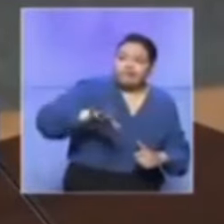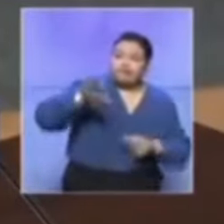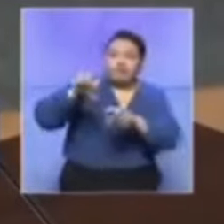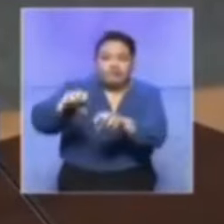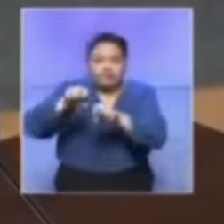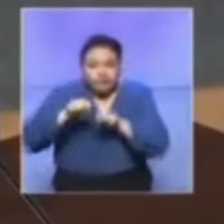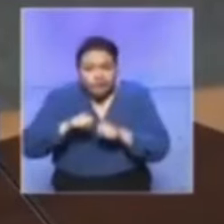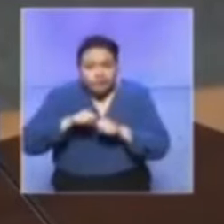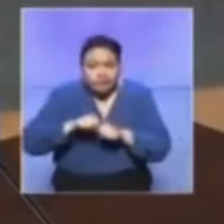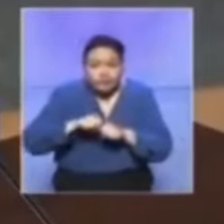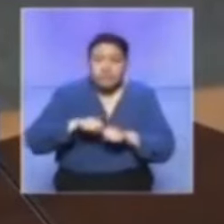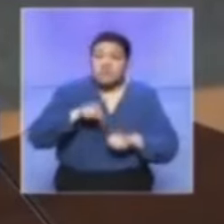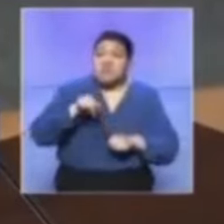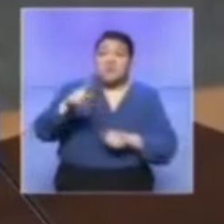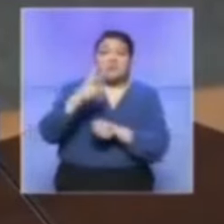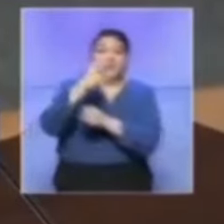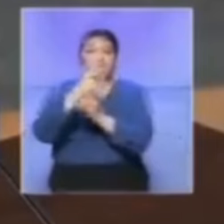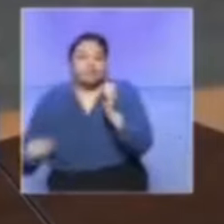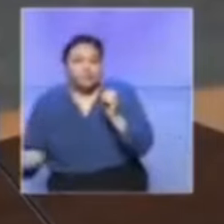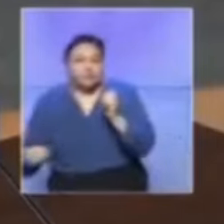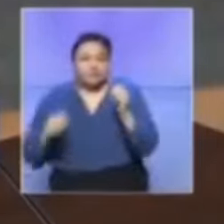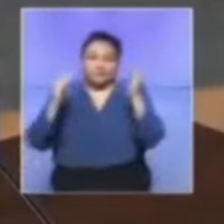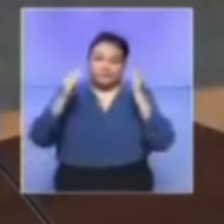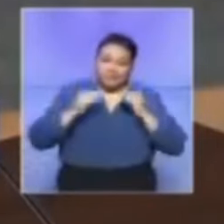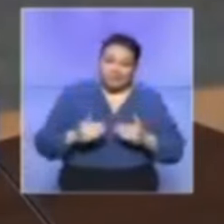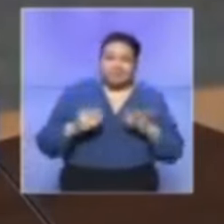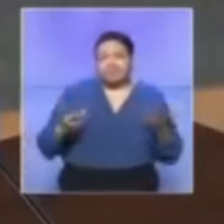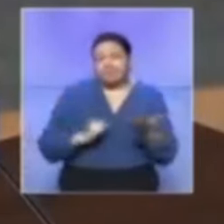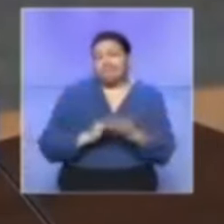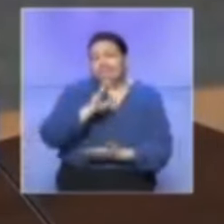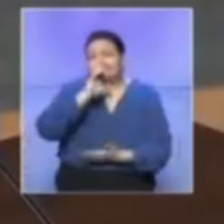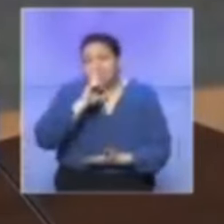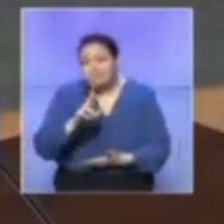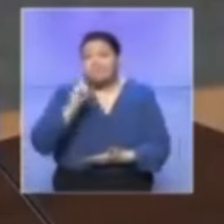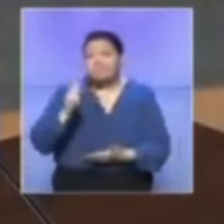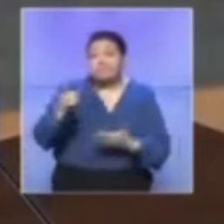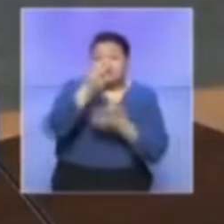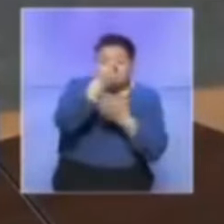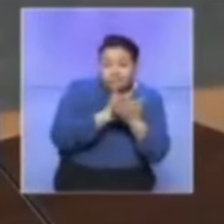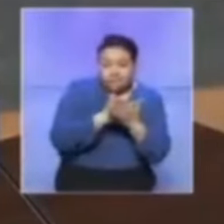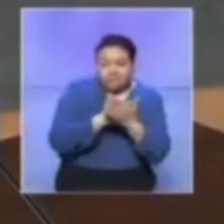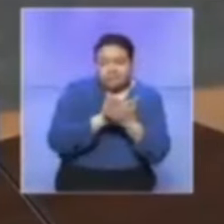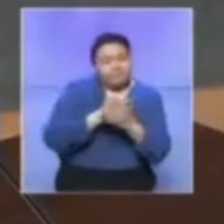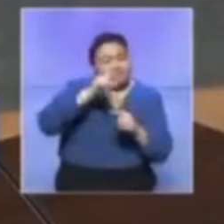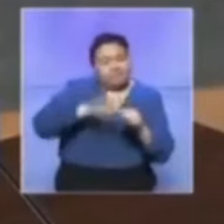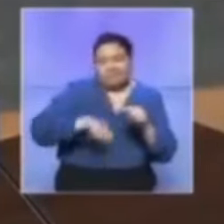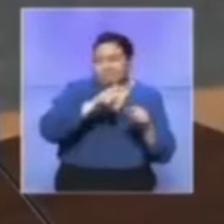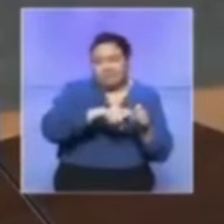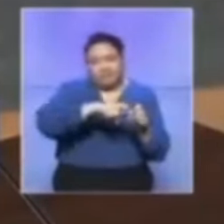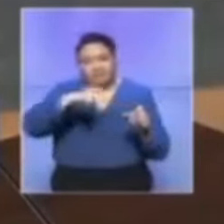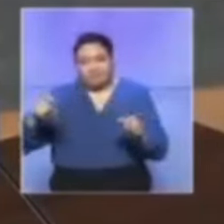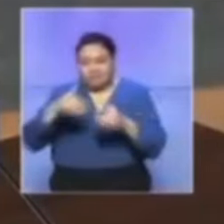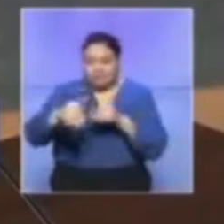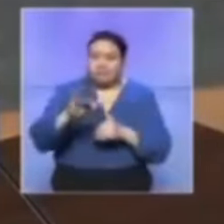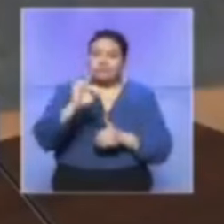órdenes de aprehensión giradas en su contra. En consecuencia, se propone revocar el registro del candidato referido, por lo que en el plazo